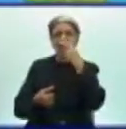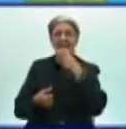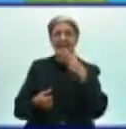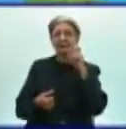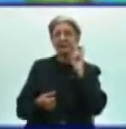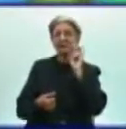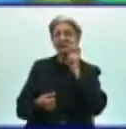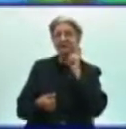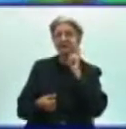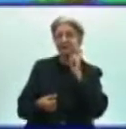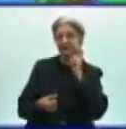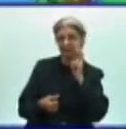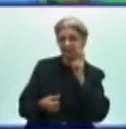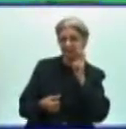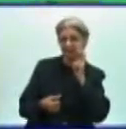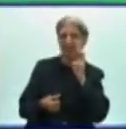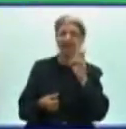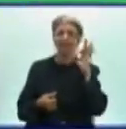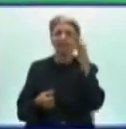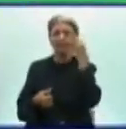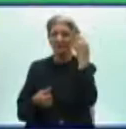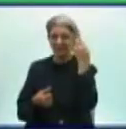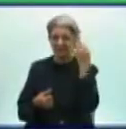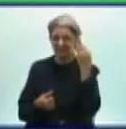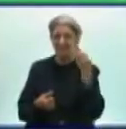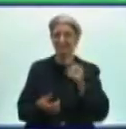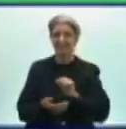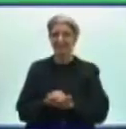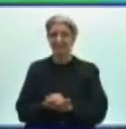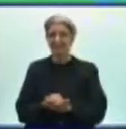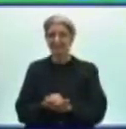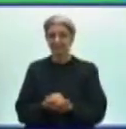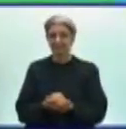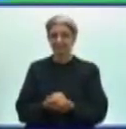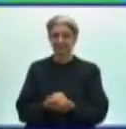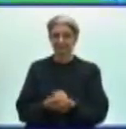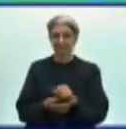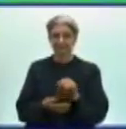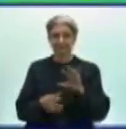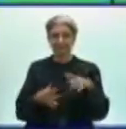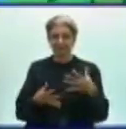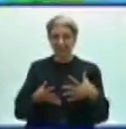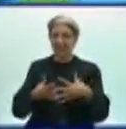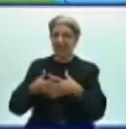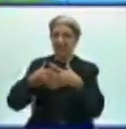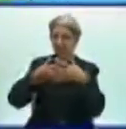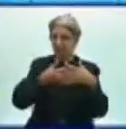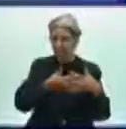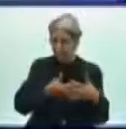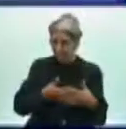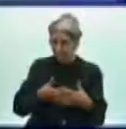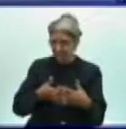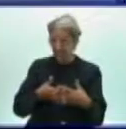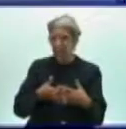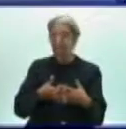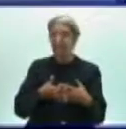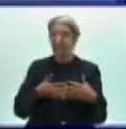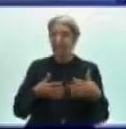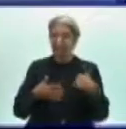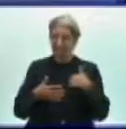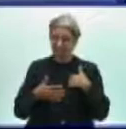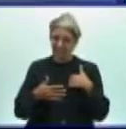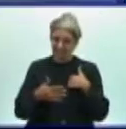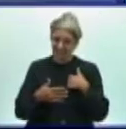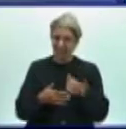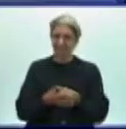Está compuesta, como ustedes saben, vamos a verlo más de cerca, por Estados Unidos y